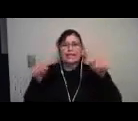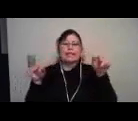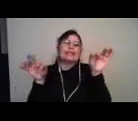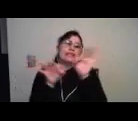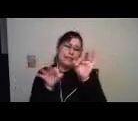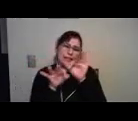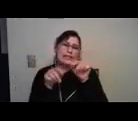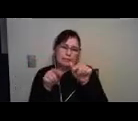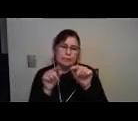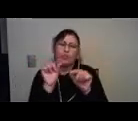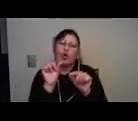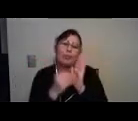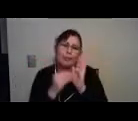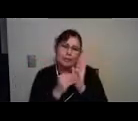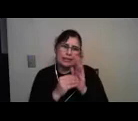eso.